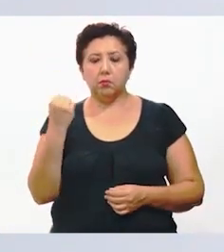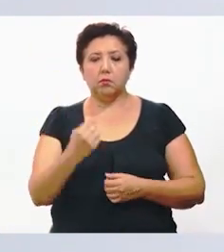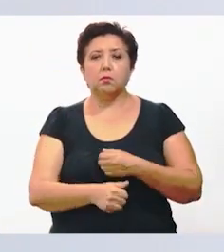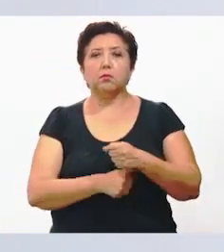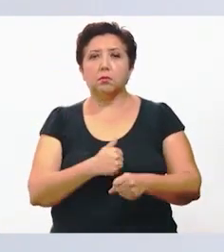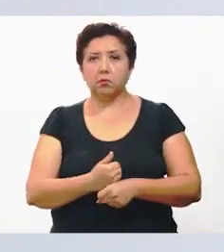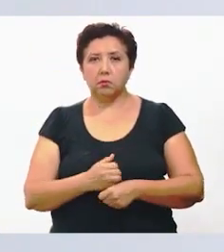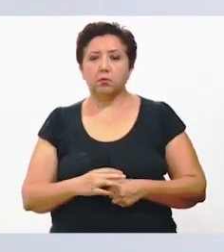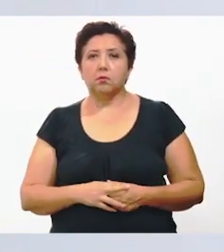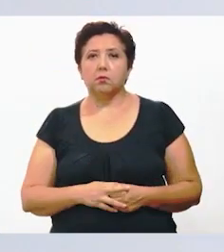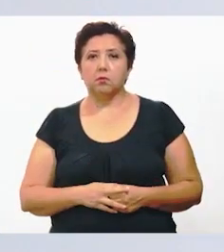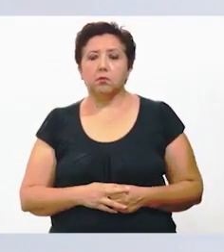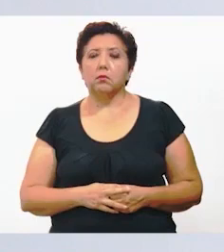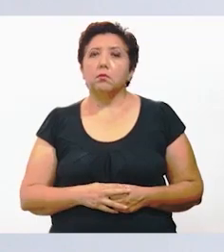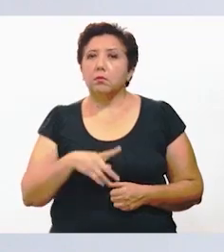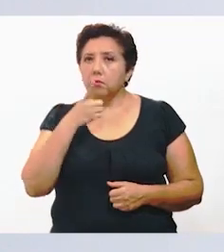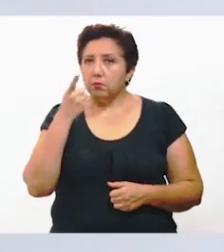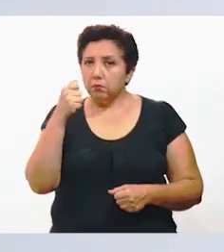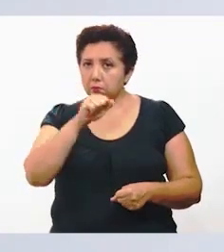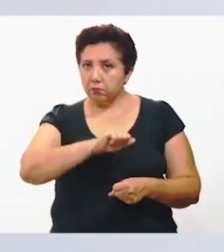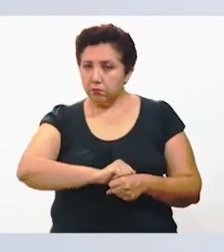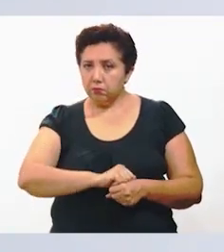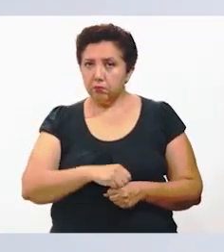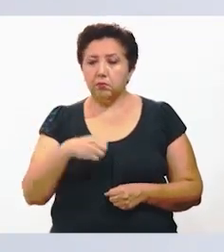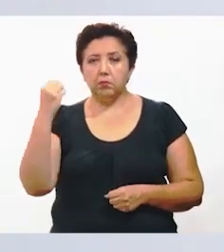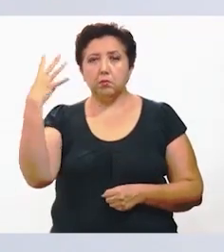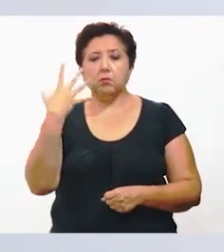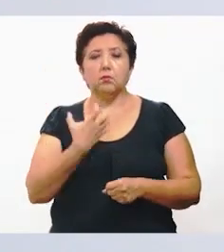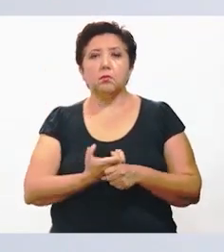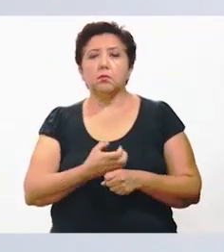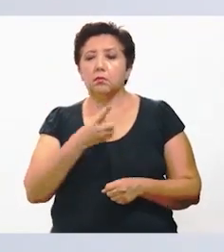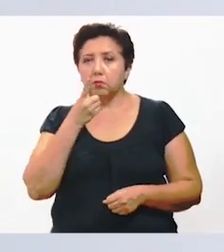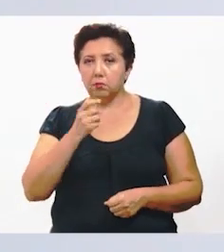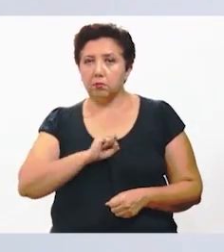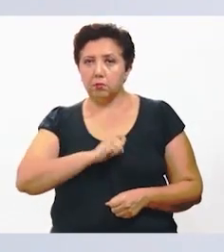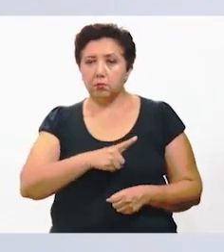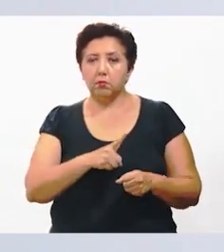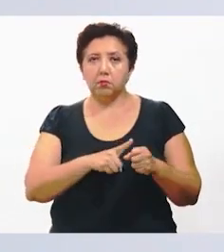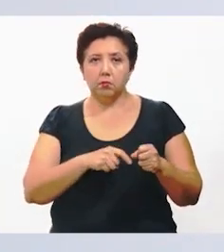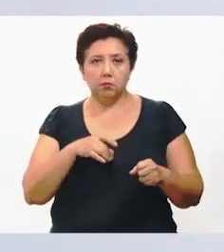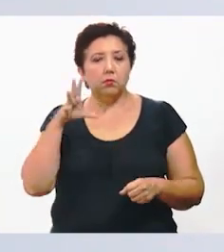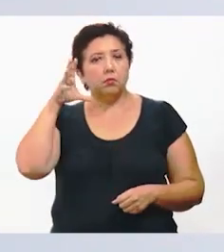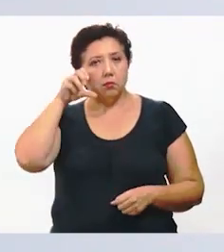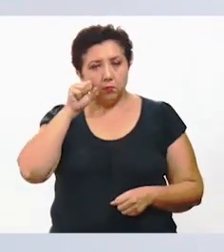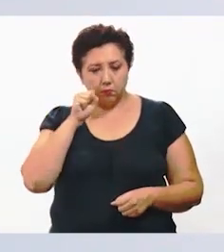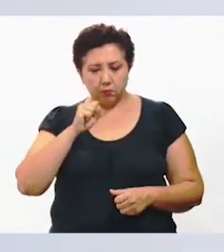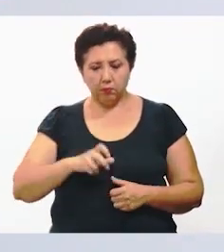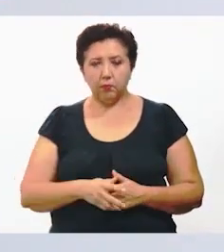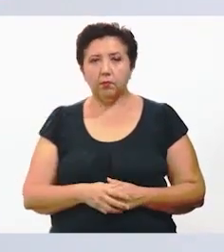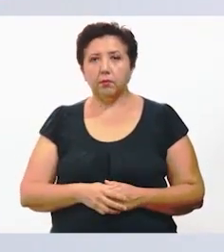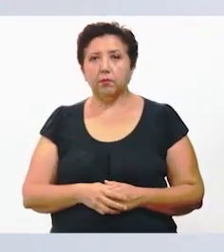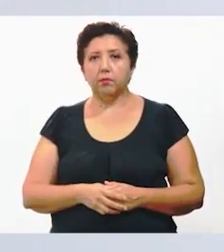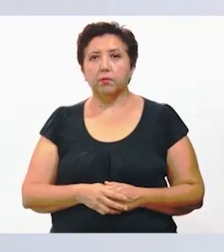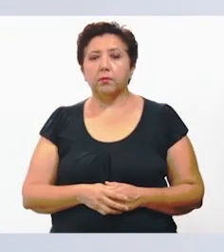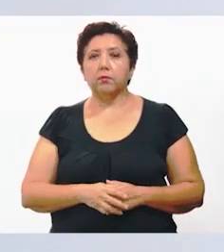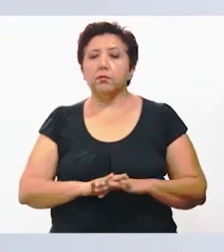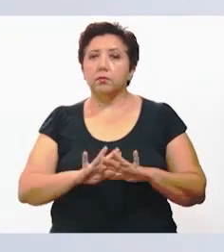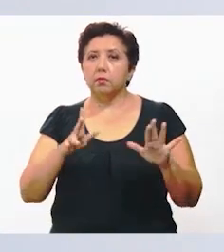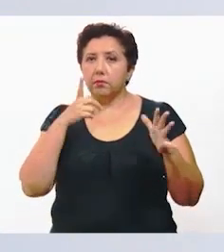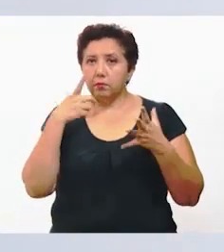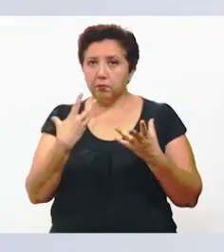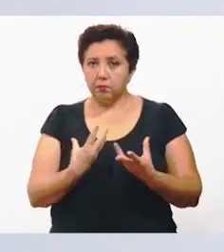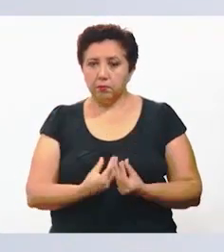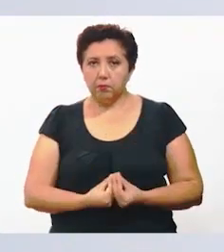a 99 años. Los indicadores semanales de nuestro semáforo estatal de salud marcan color naranja. Como